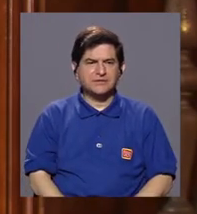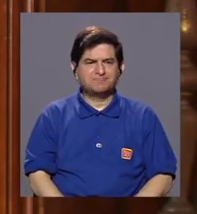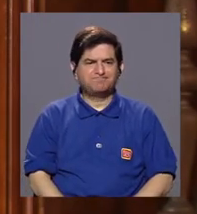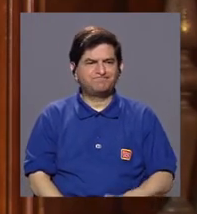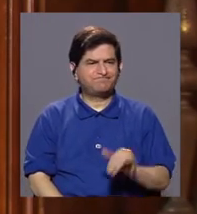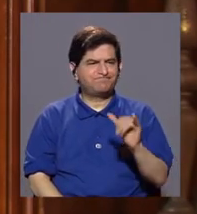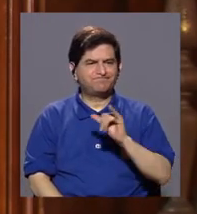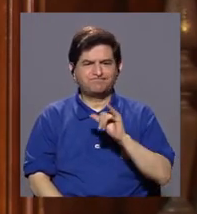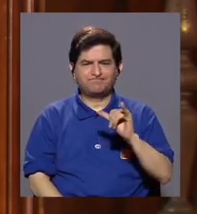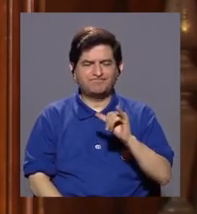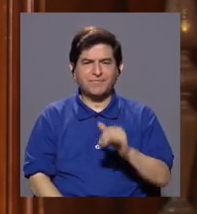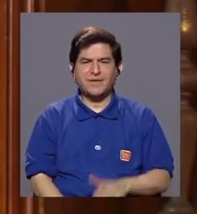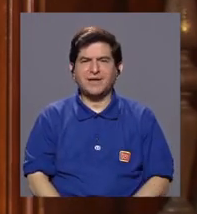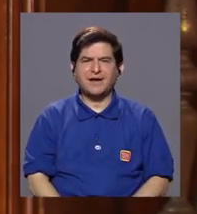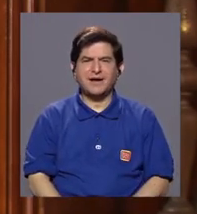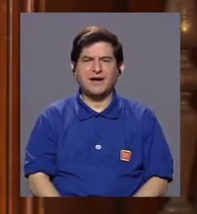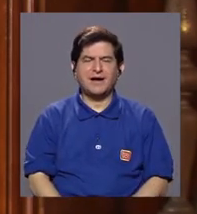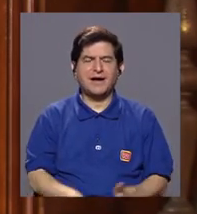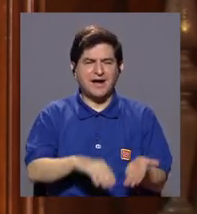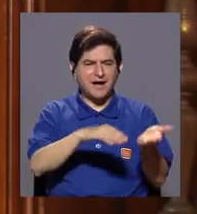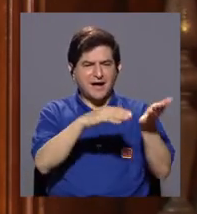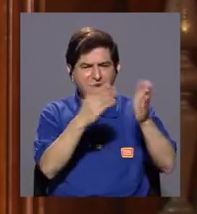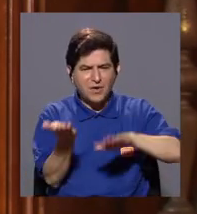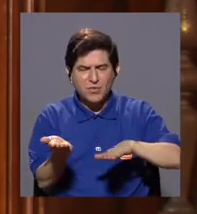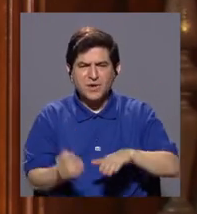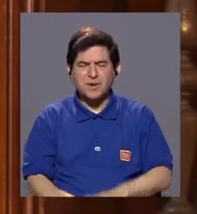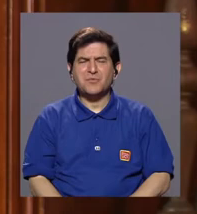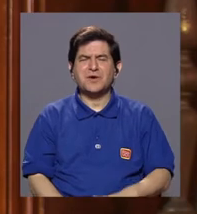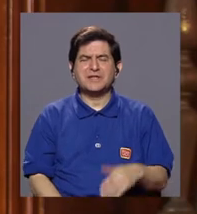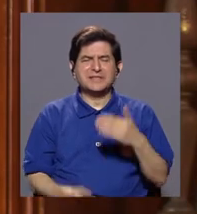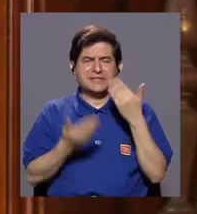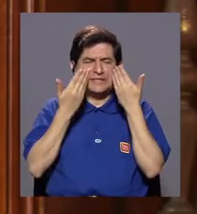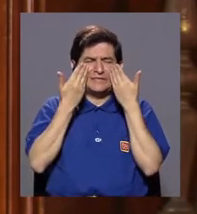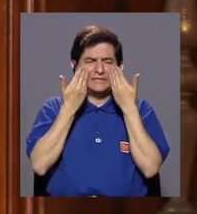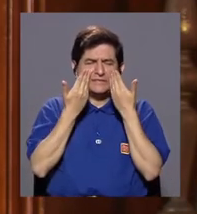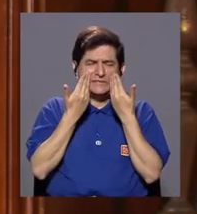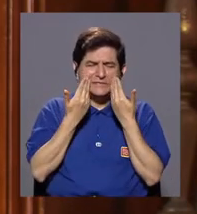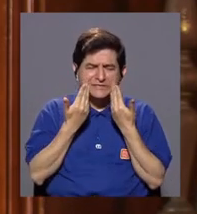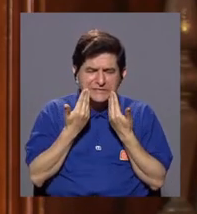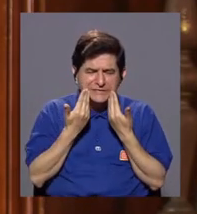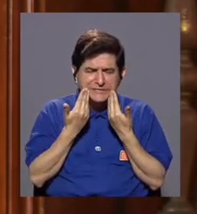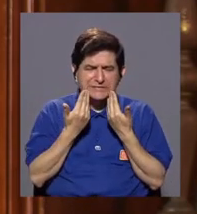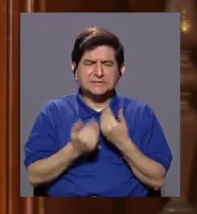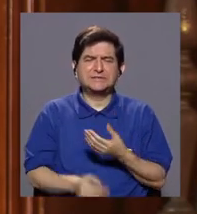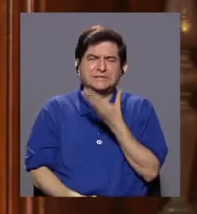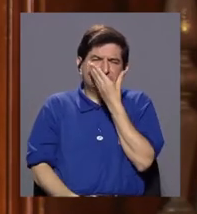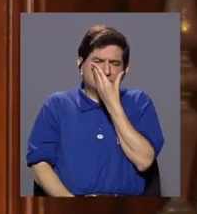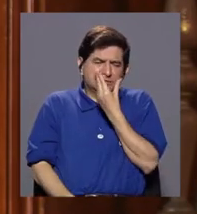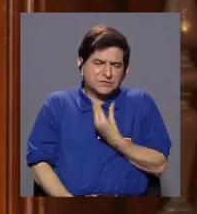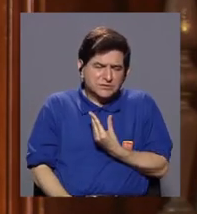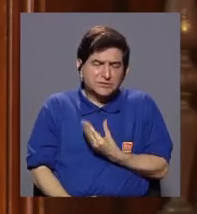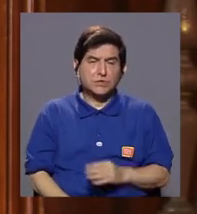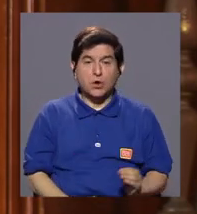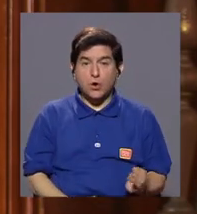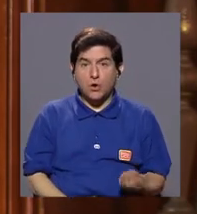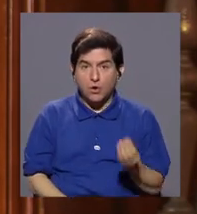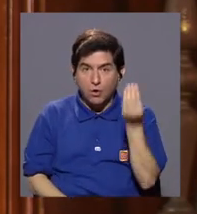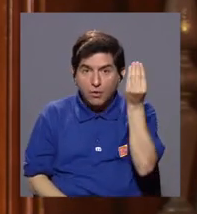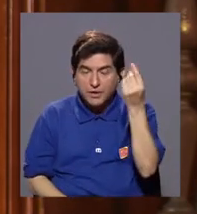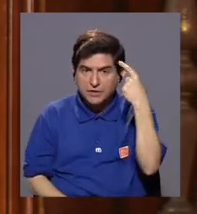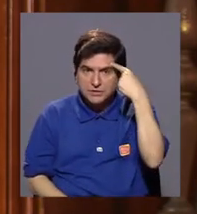son muertes que realmente nos afligen. No solo por la